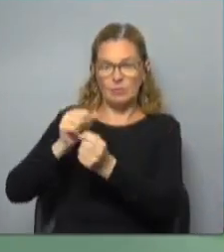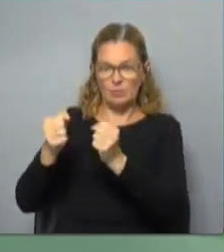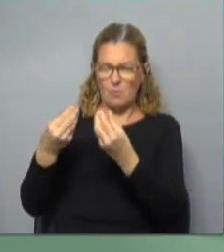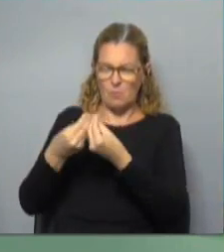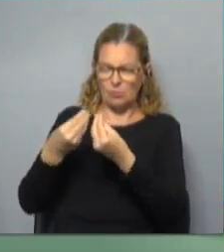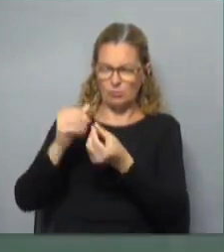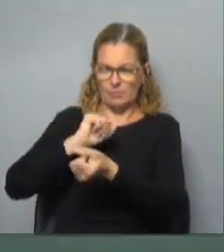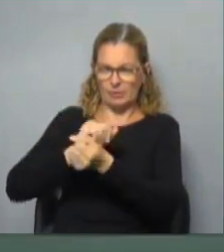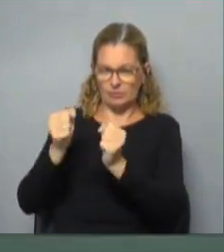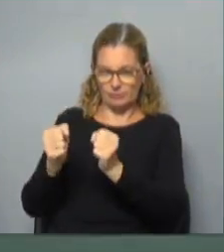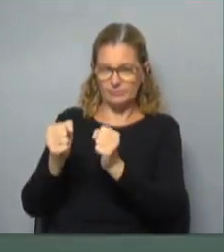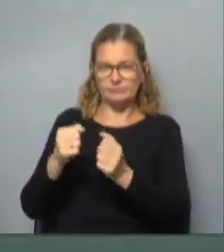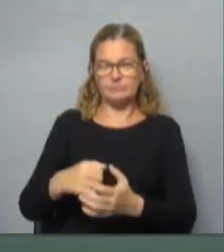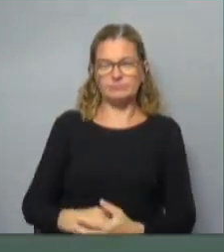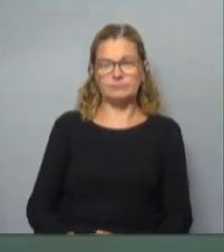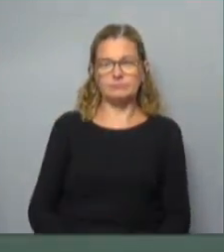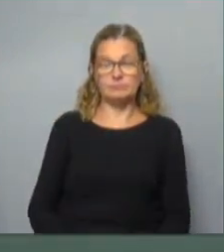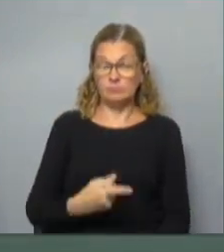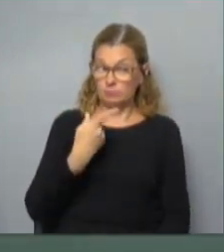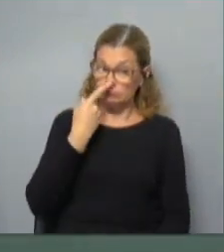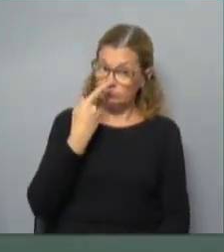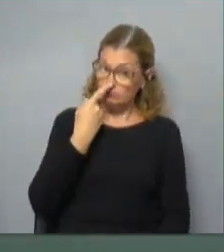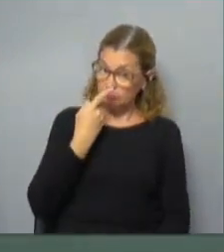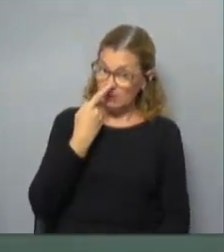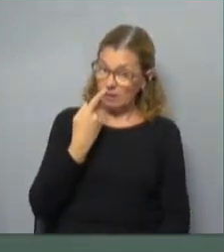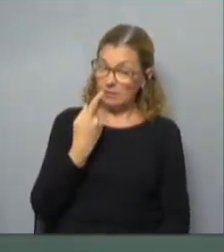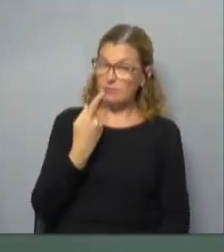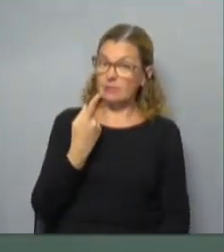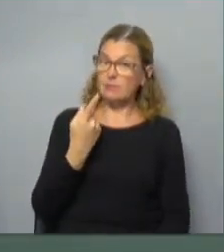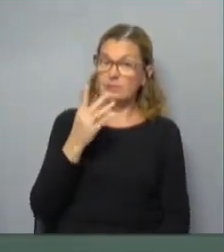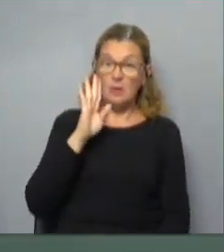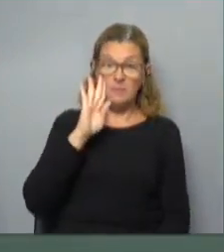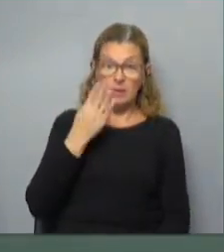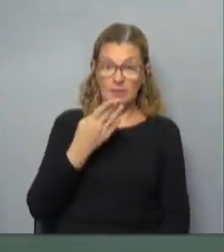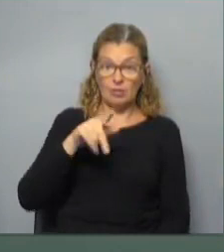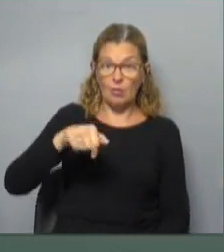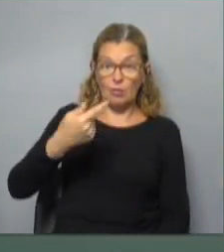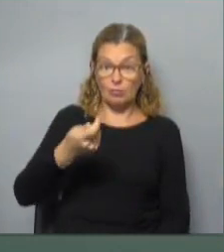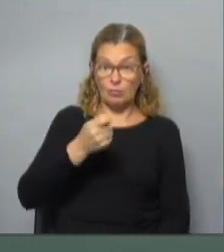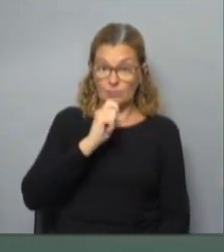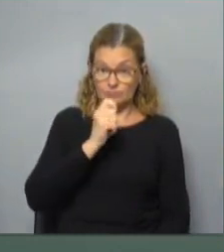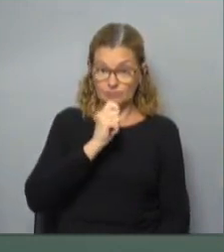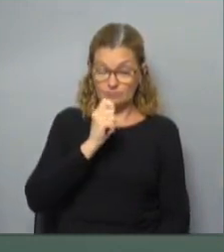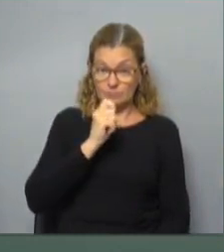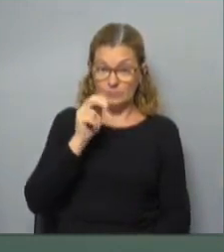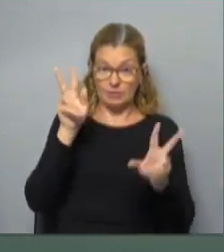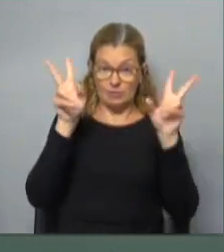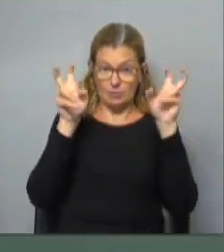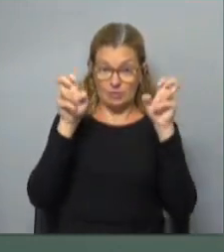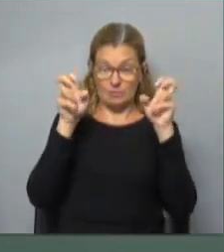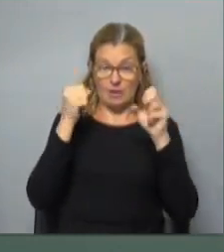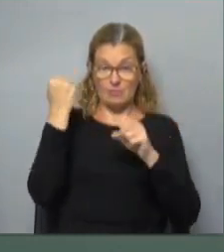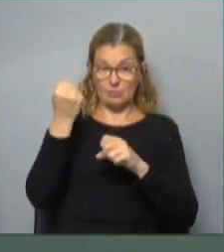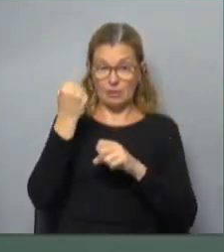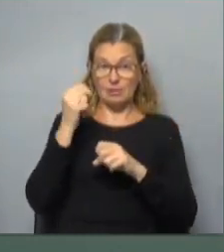cárceles bueno interesante si si si te parece vamos a otro de los temas que desarrollaremos hoy y